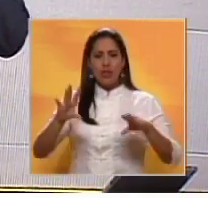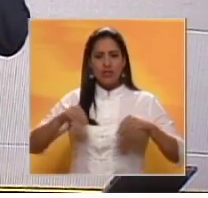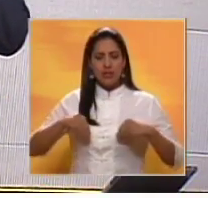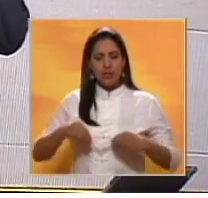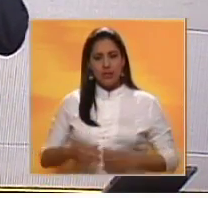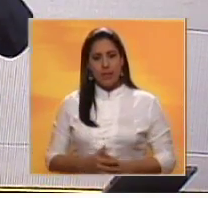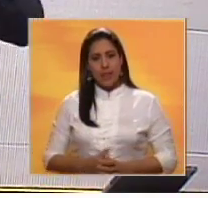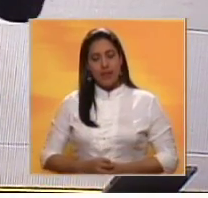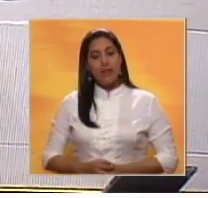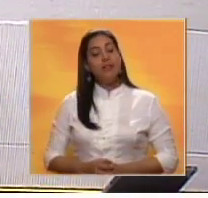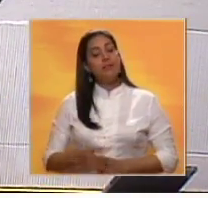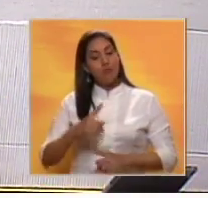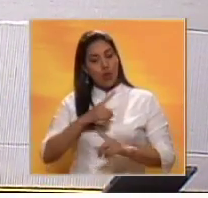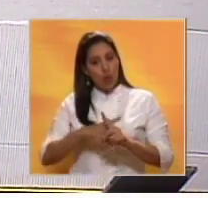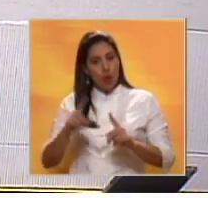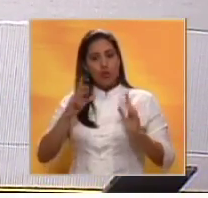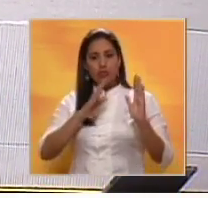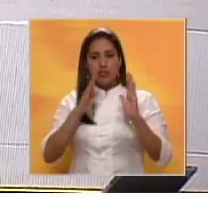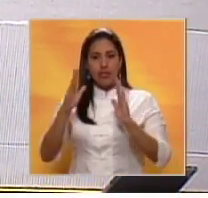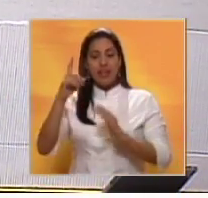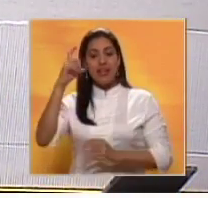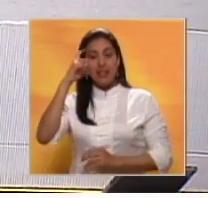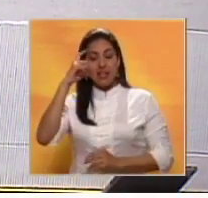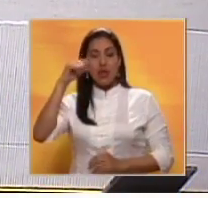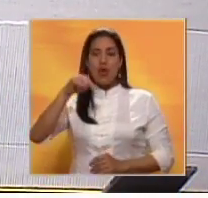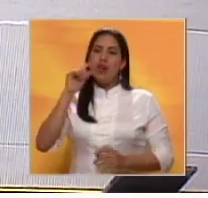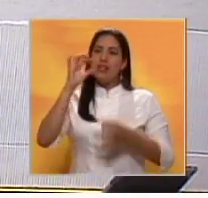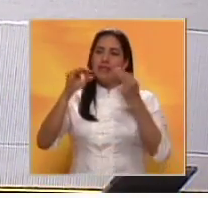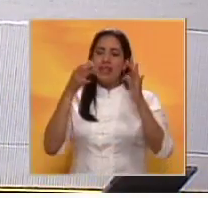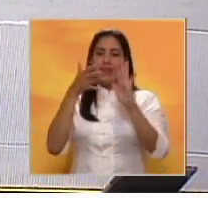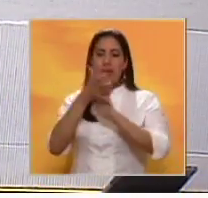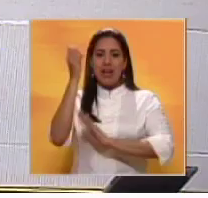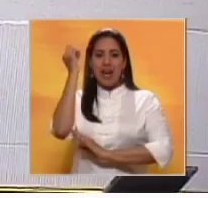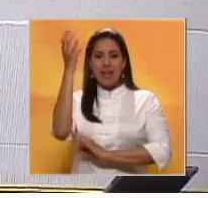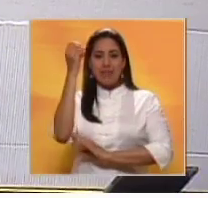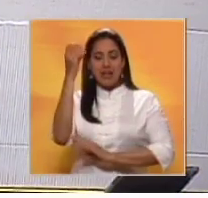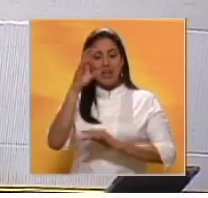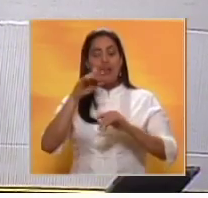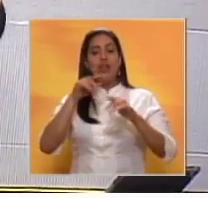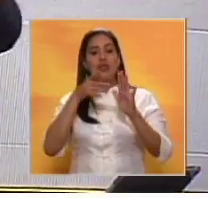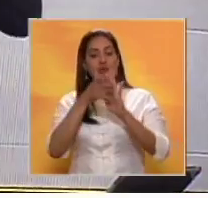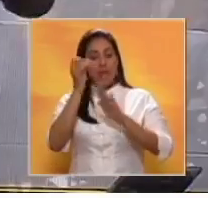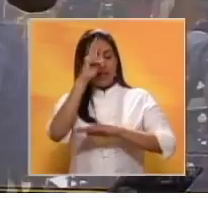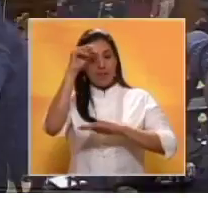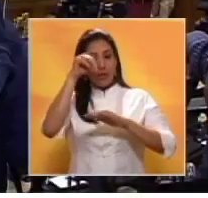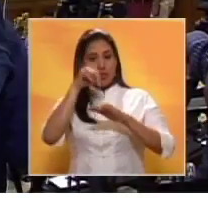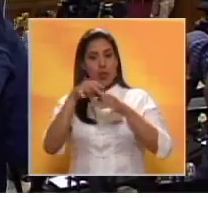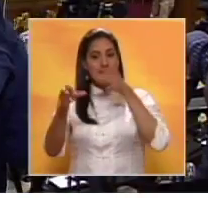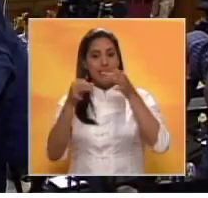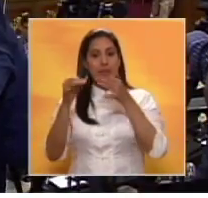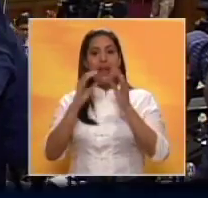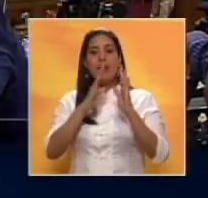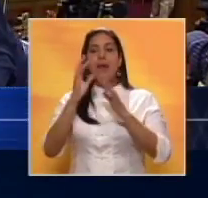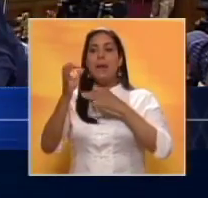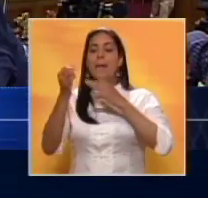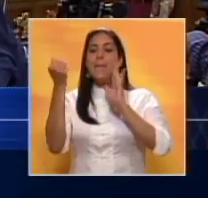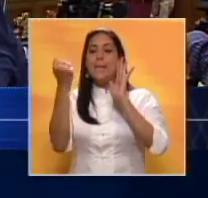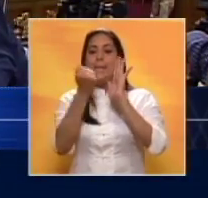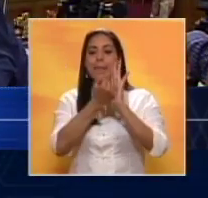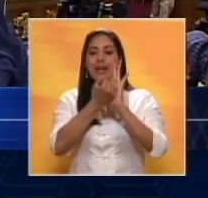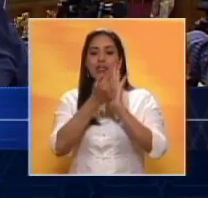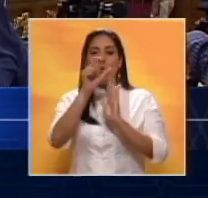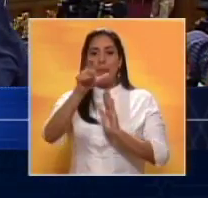Constituyente. En otro de los puntos de esta sesión ordinaria, la Asamblea Nacional anunció el índice de precios